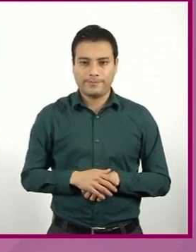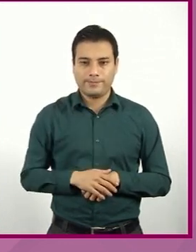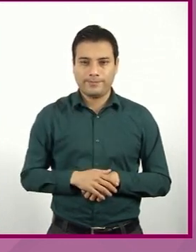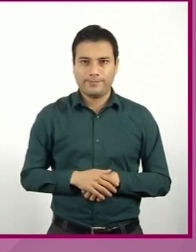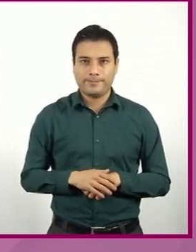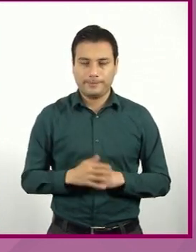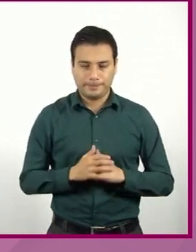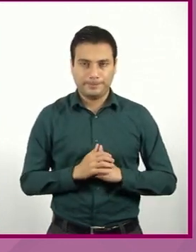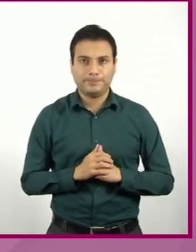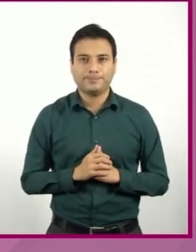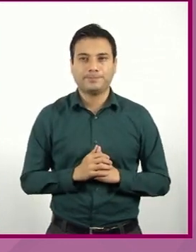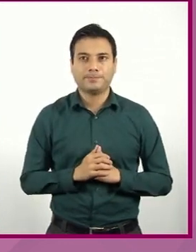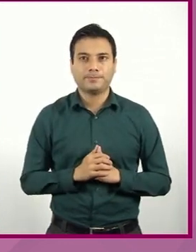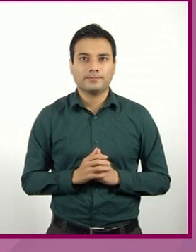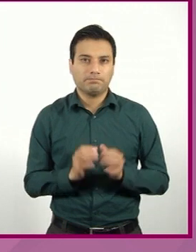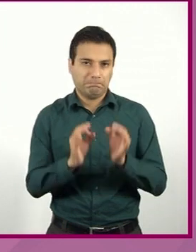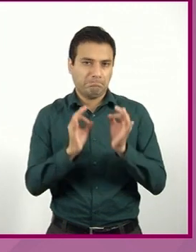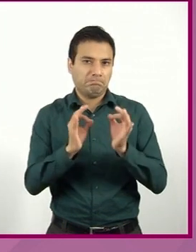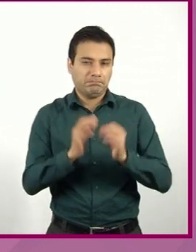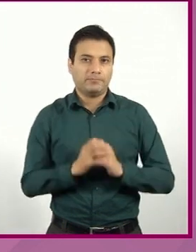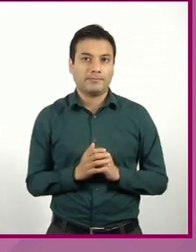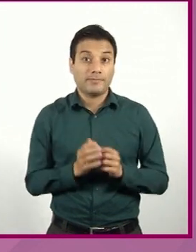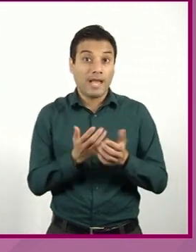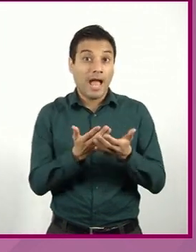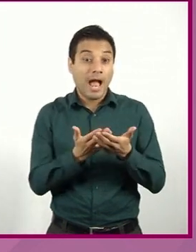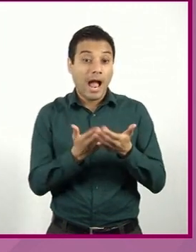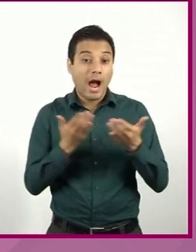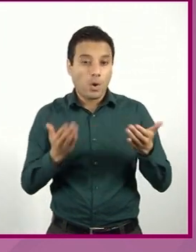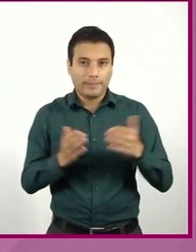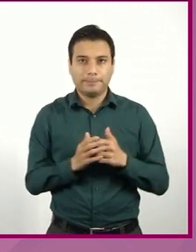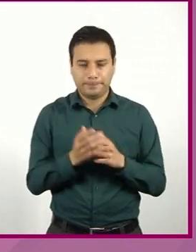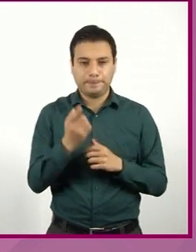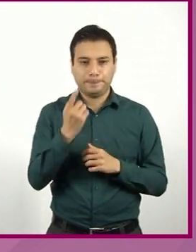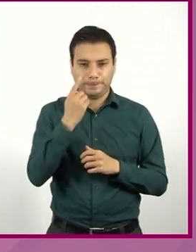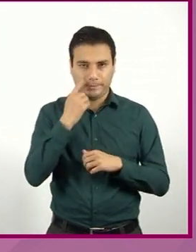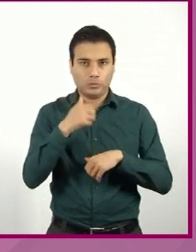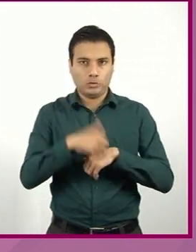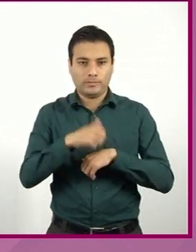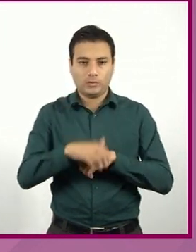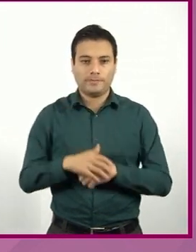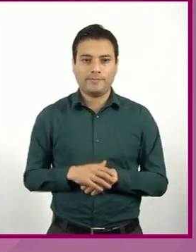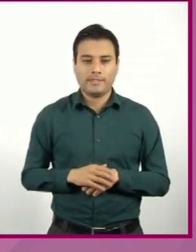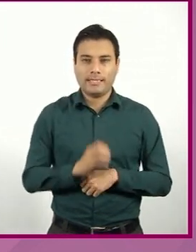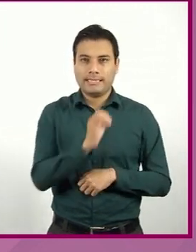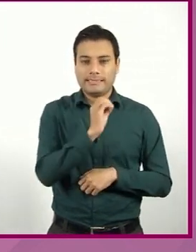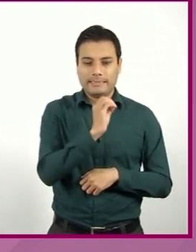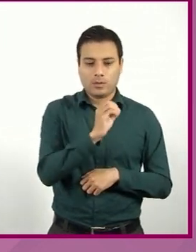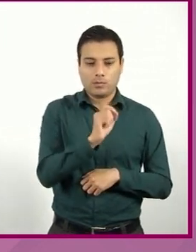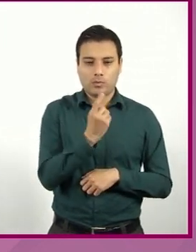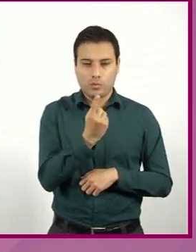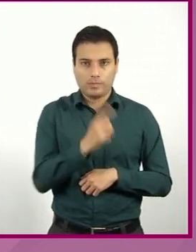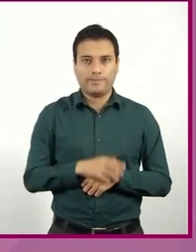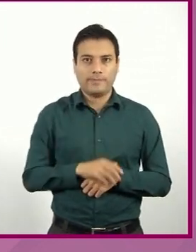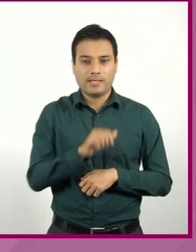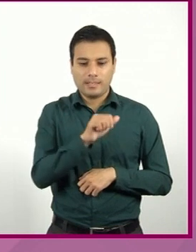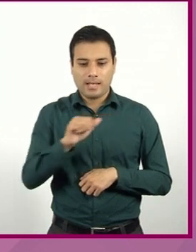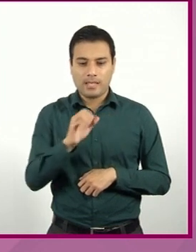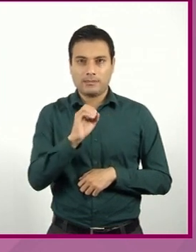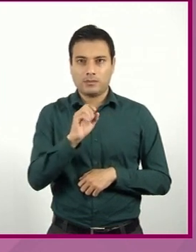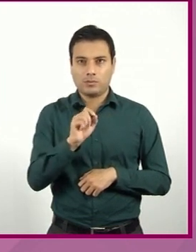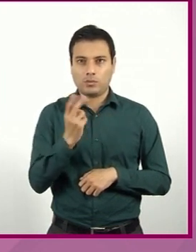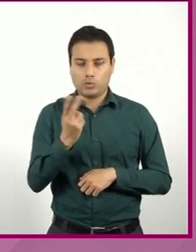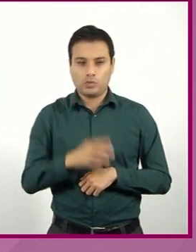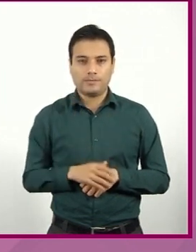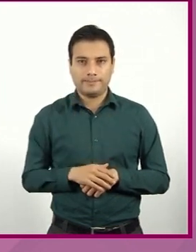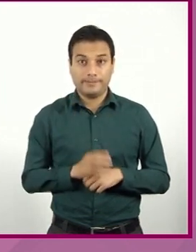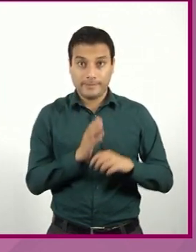9 décimos. Ahora tomemos los números 1 décimo y 2 décimos y volvamos a dividir